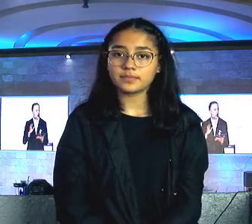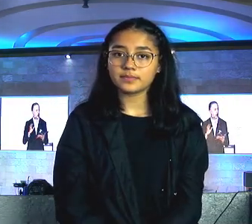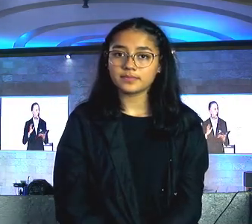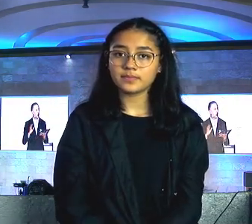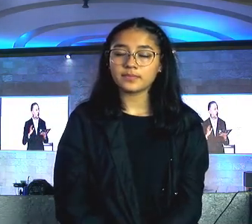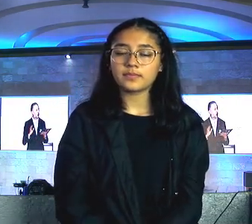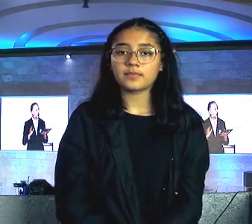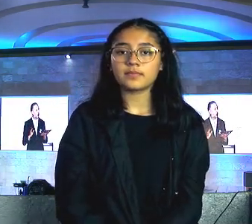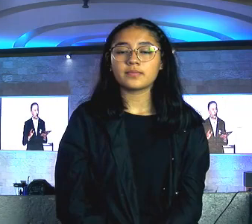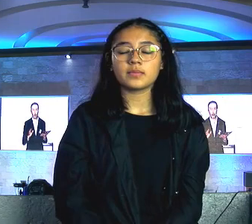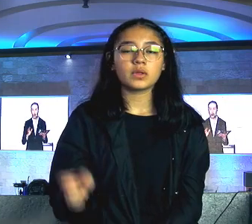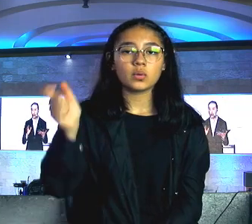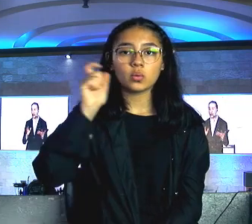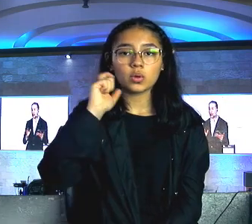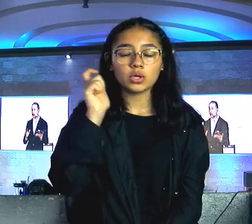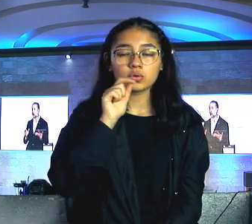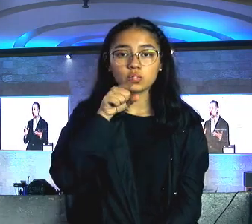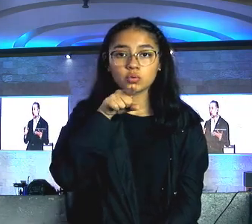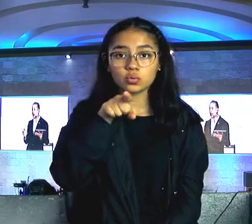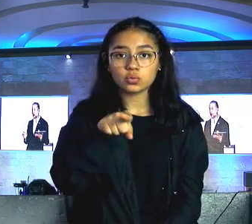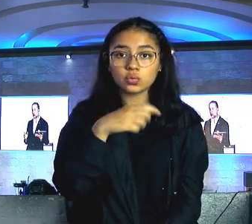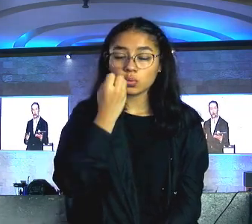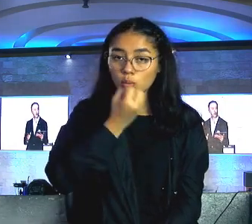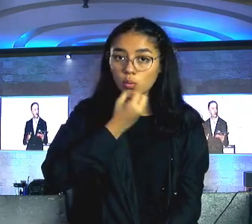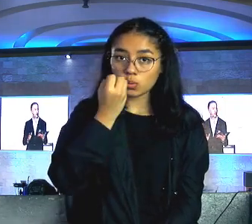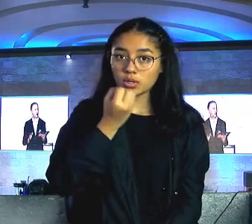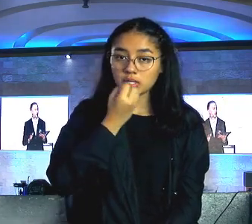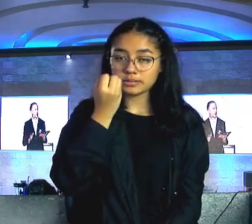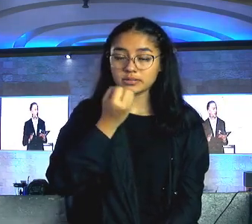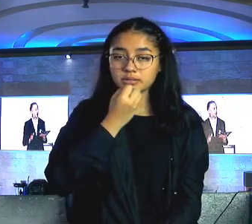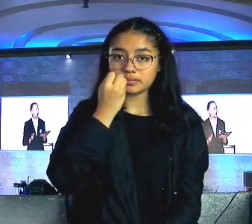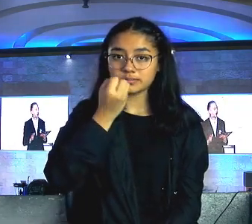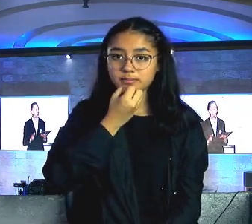cuando tú estás orando,